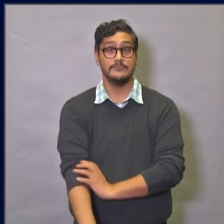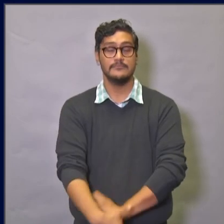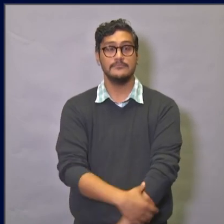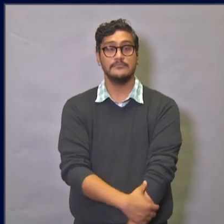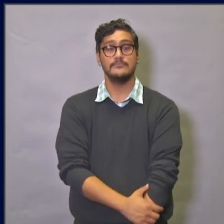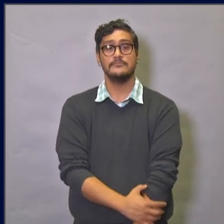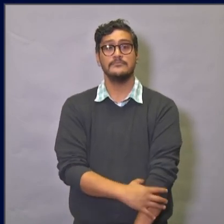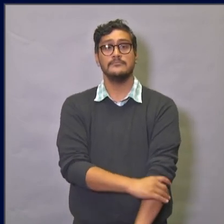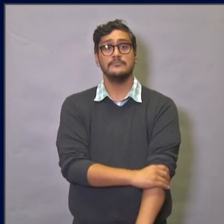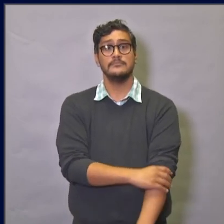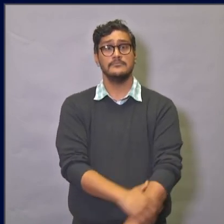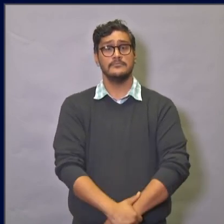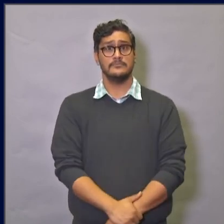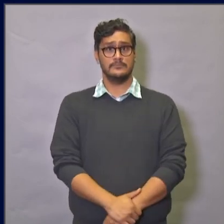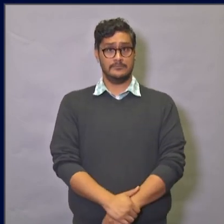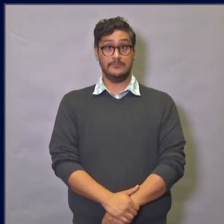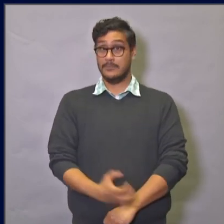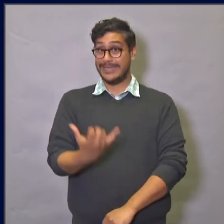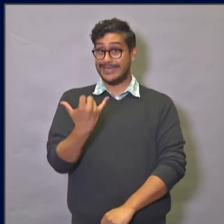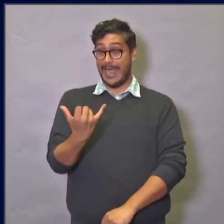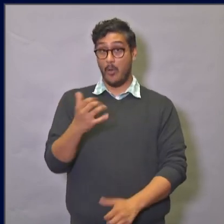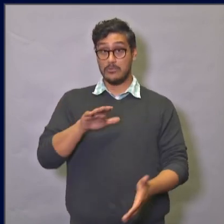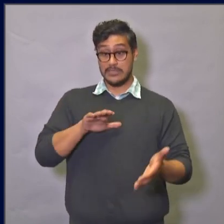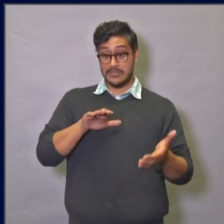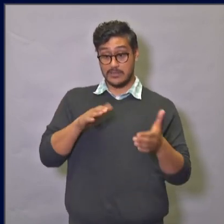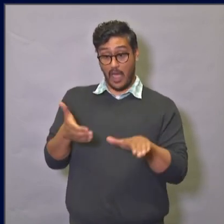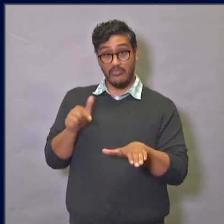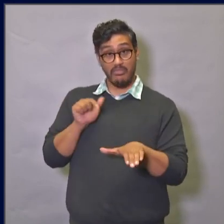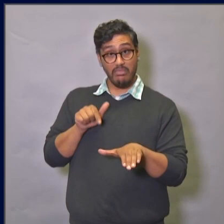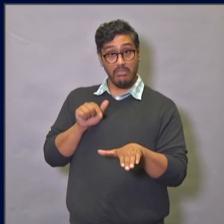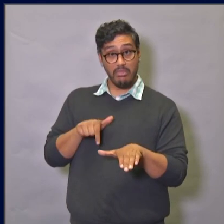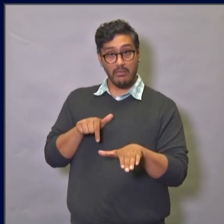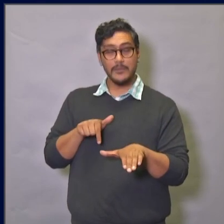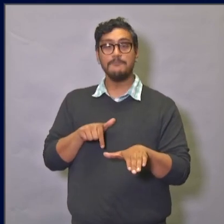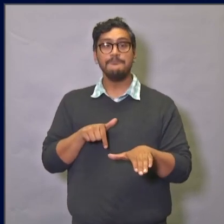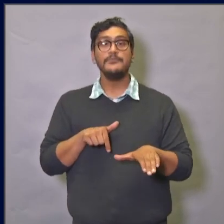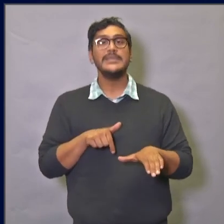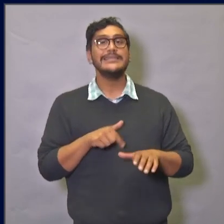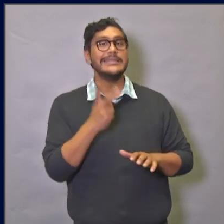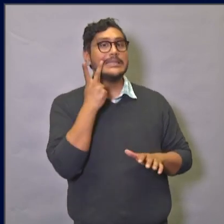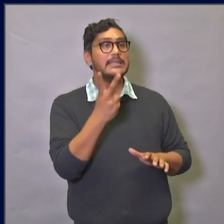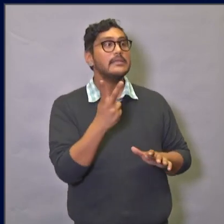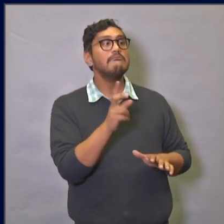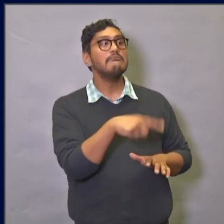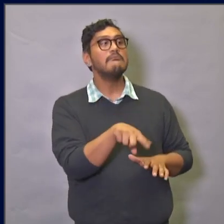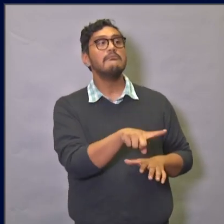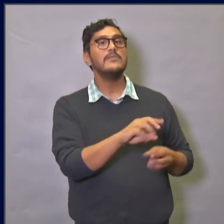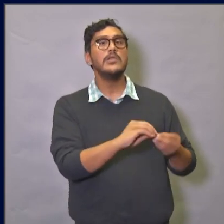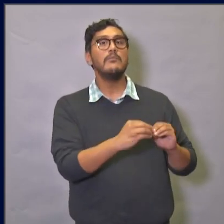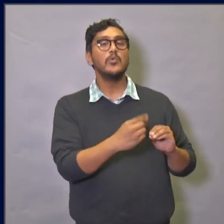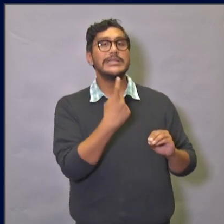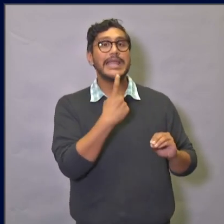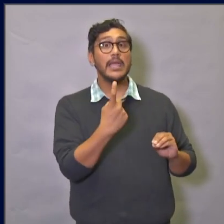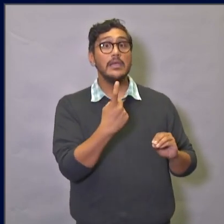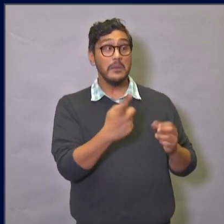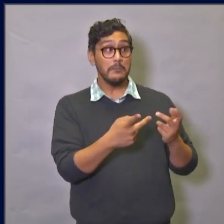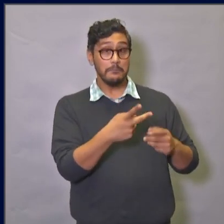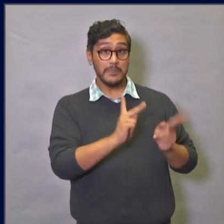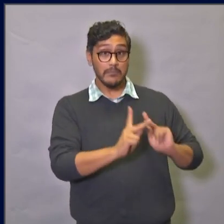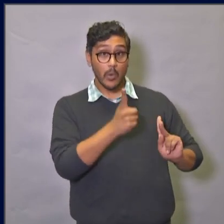En términos de fallecimientos, seguimos viendo que la mayoría de las personas que fallecen por COVID-19, o